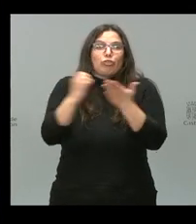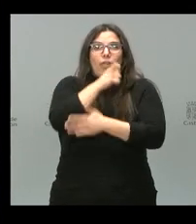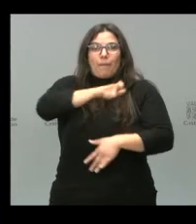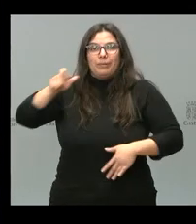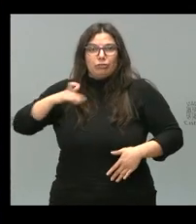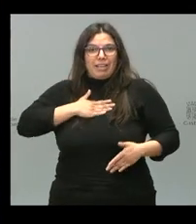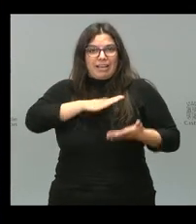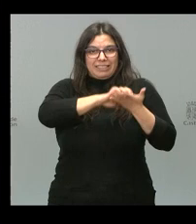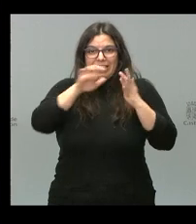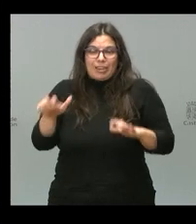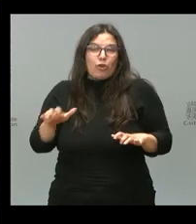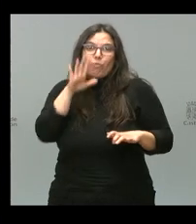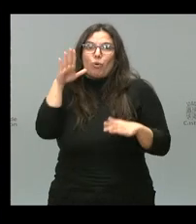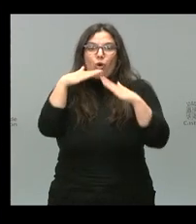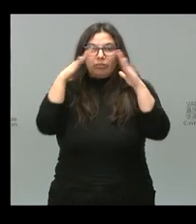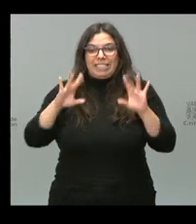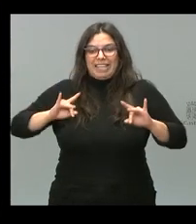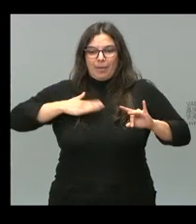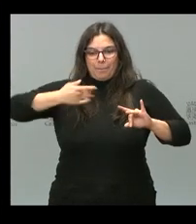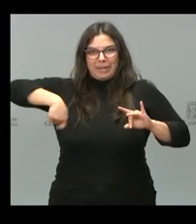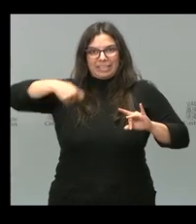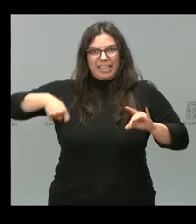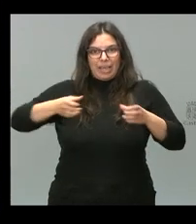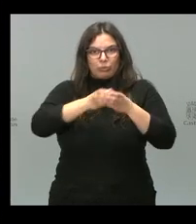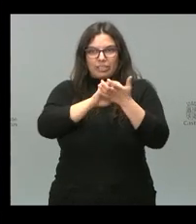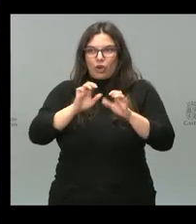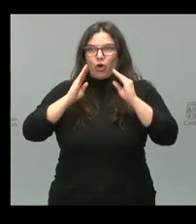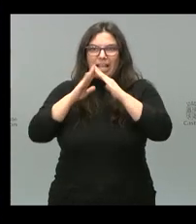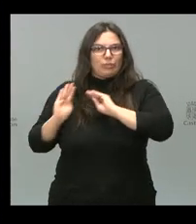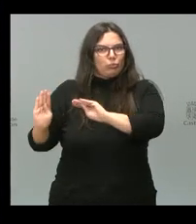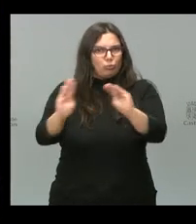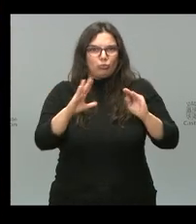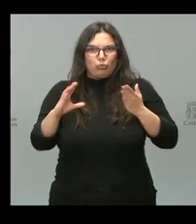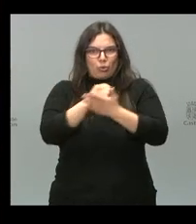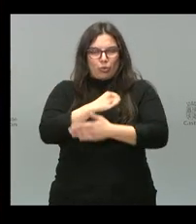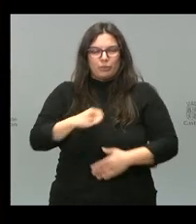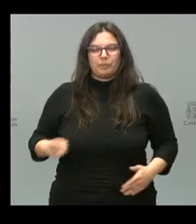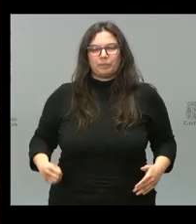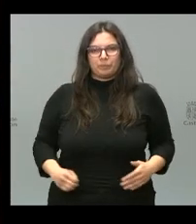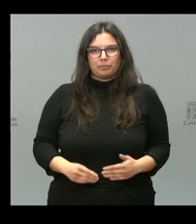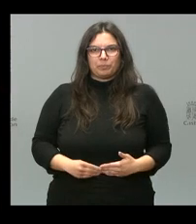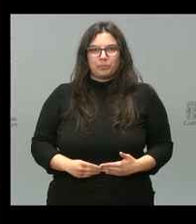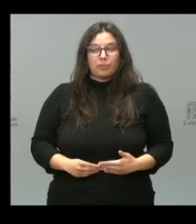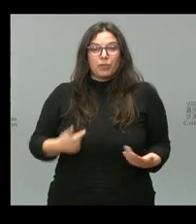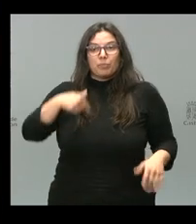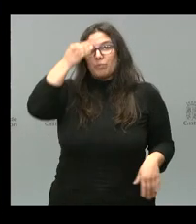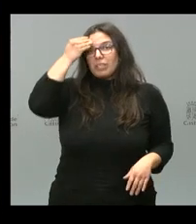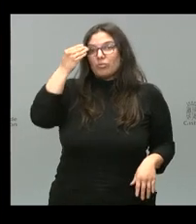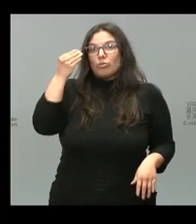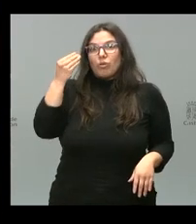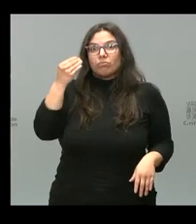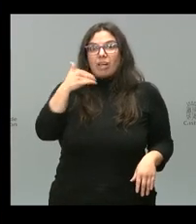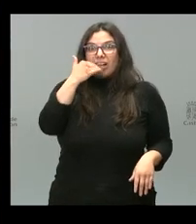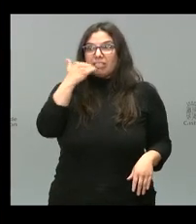Castilla y león la sede de la presidencia de la junta de Castilla y león del gobierno yo creo que casi